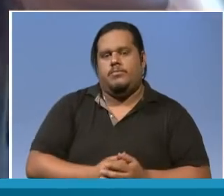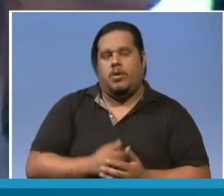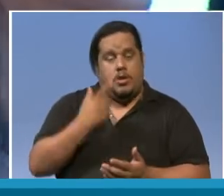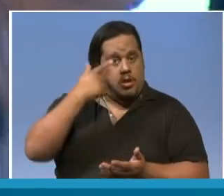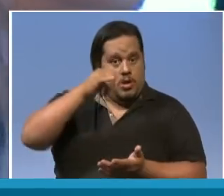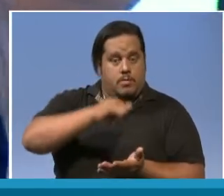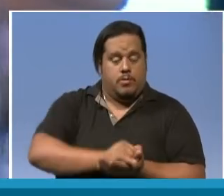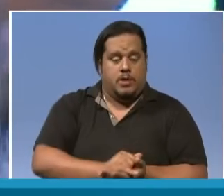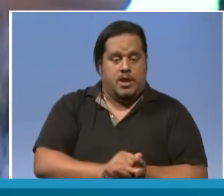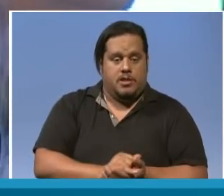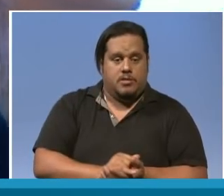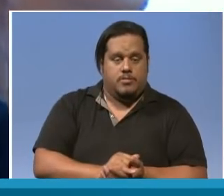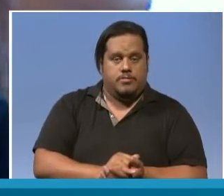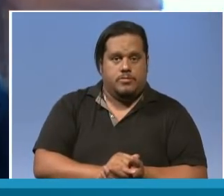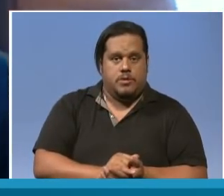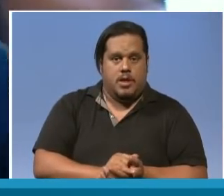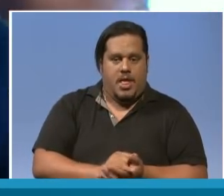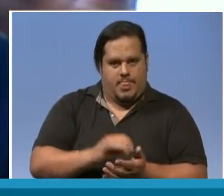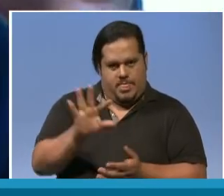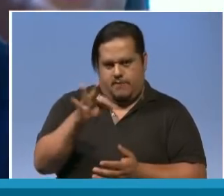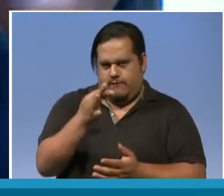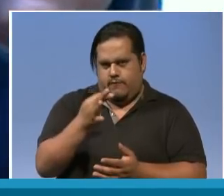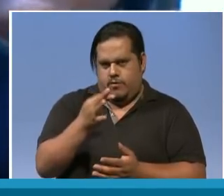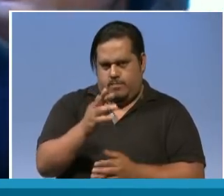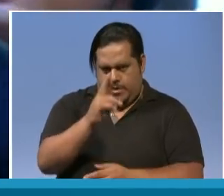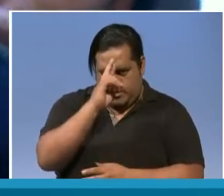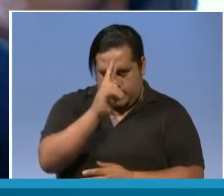Por eso, de manera respetuosa,